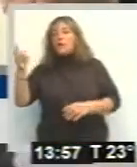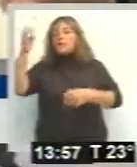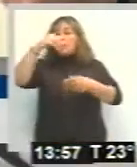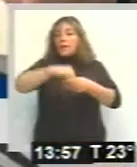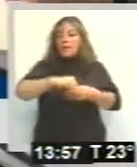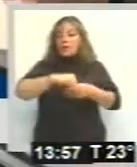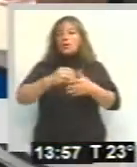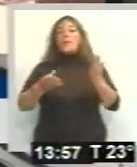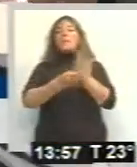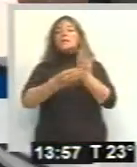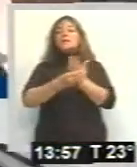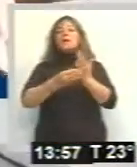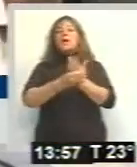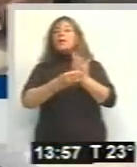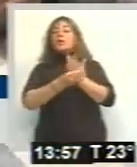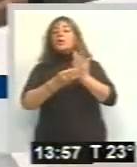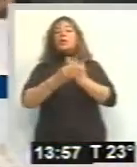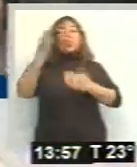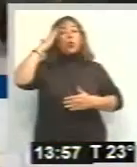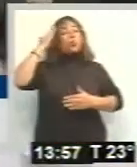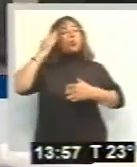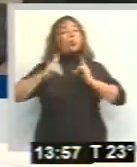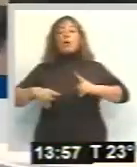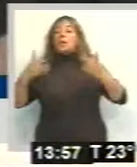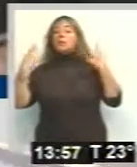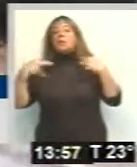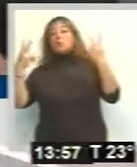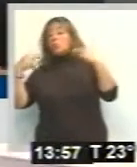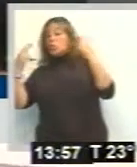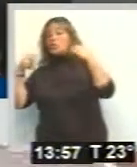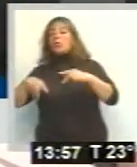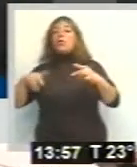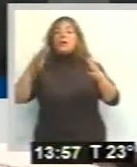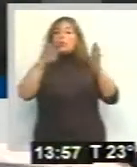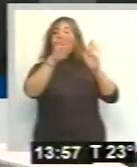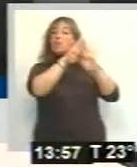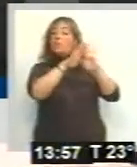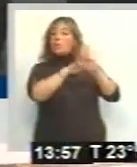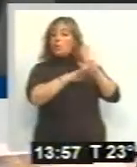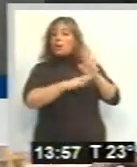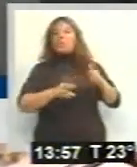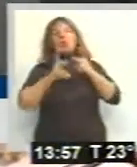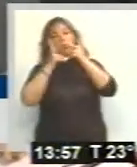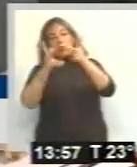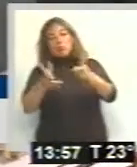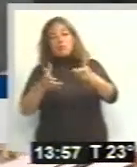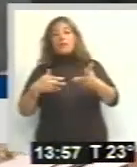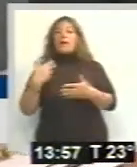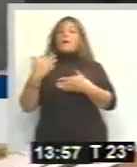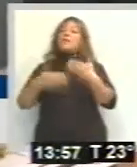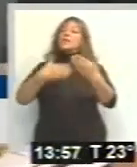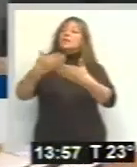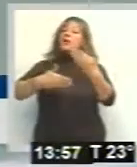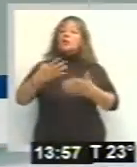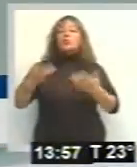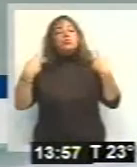del Ministerio de Cultura y Turismo. Estamos trabajando este programa, como comentaba Nano, de Desarrollo de Turismo Sustentable. Es un